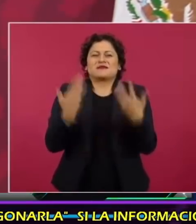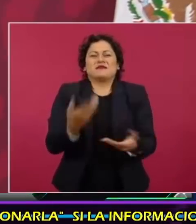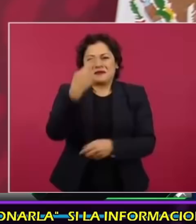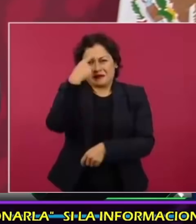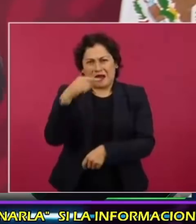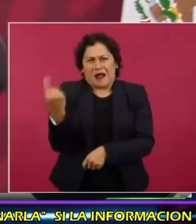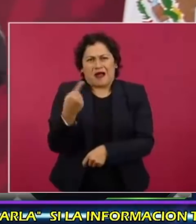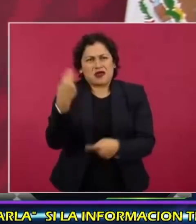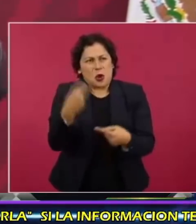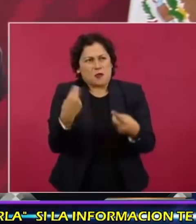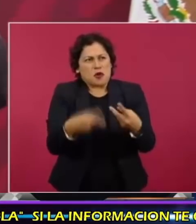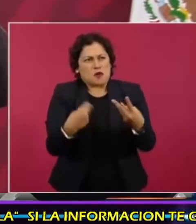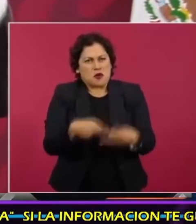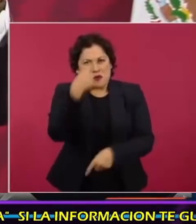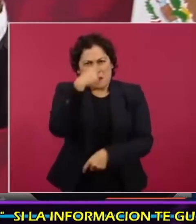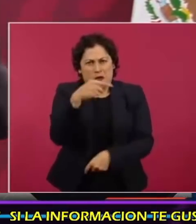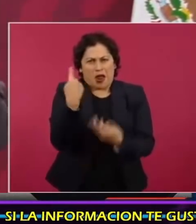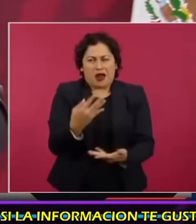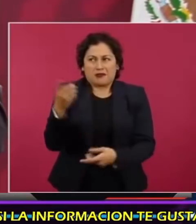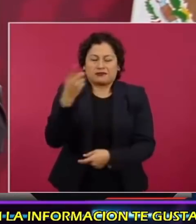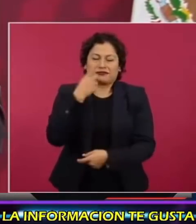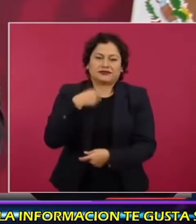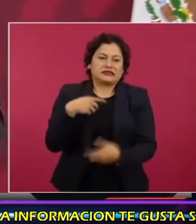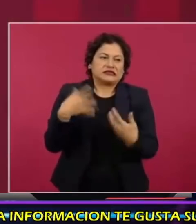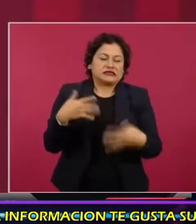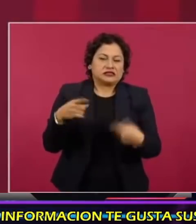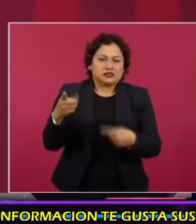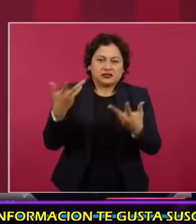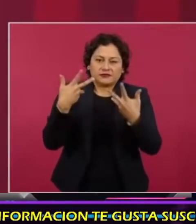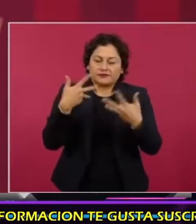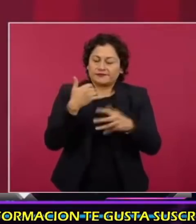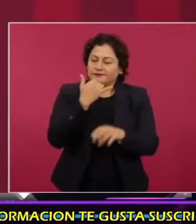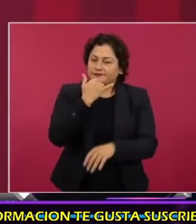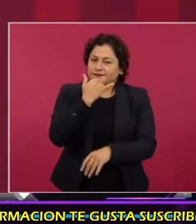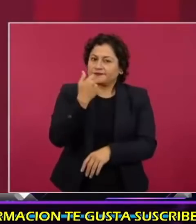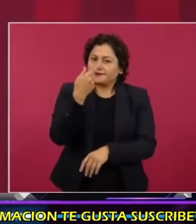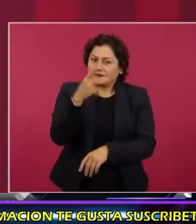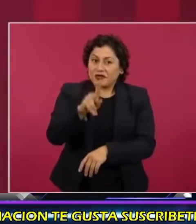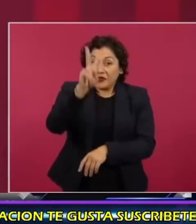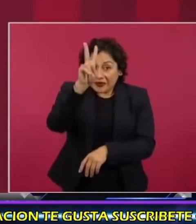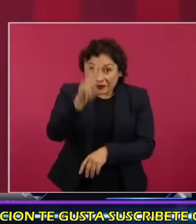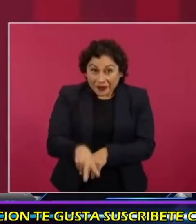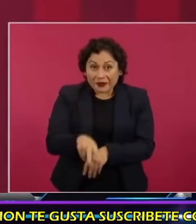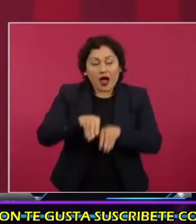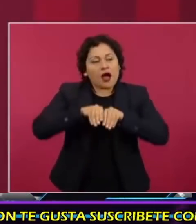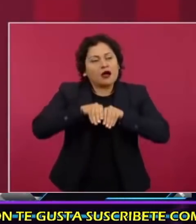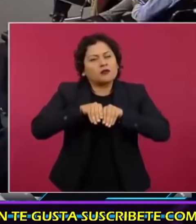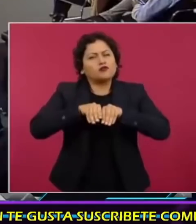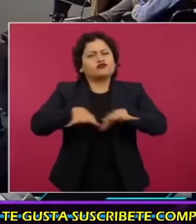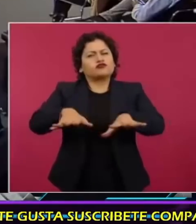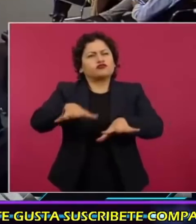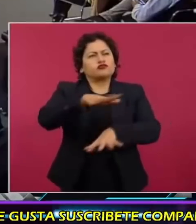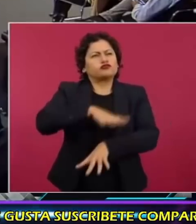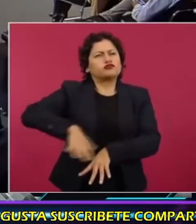Pero no, no, no, no, no, no, es que es un fenómeno y es muy importante para que nadie se